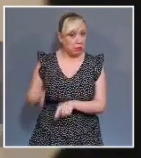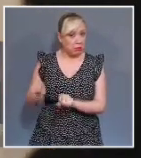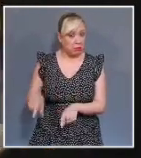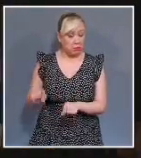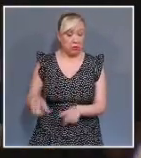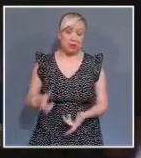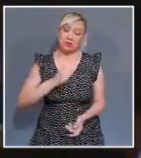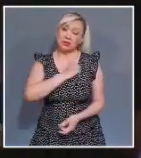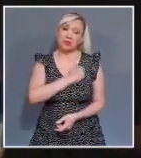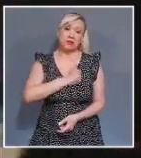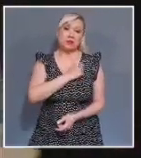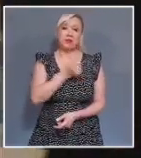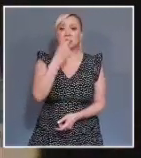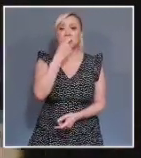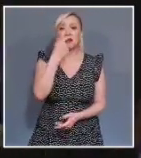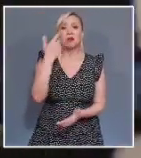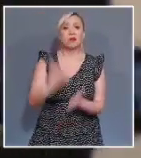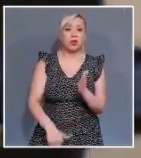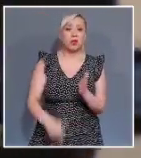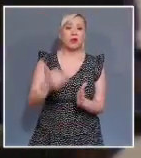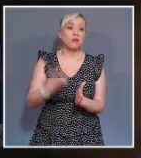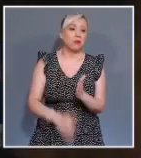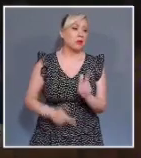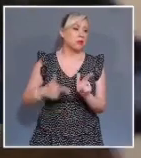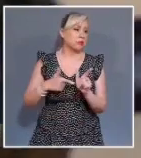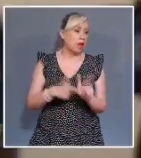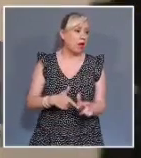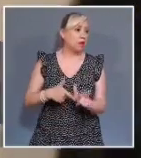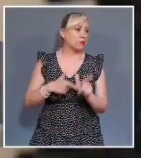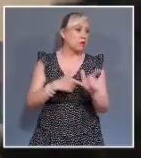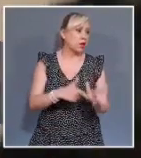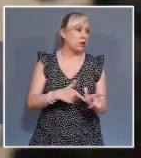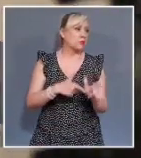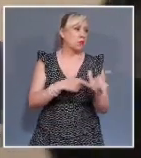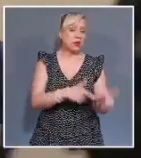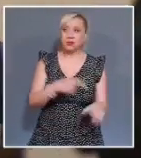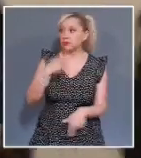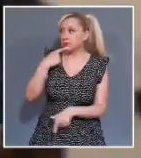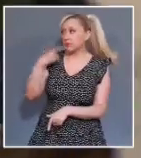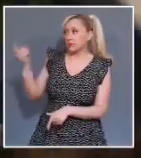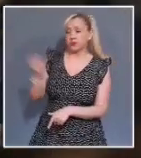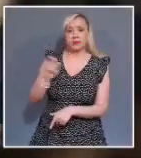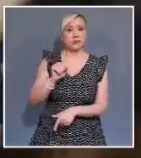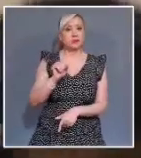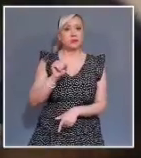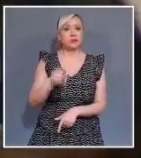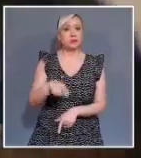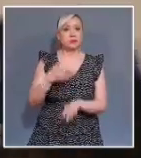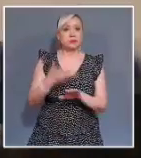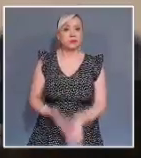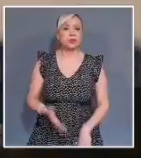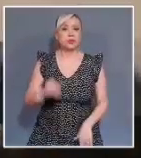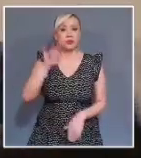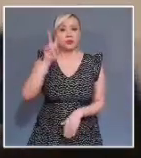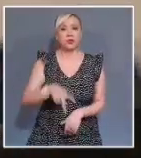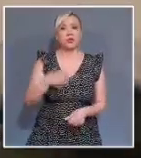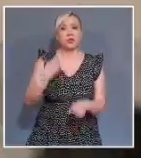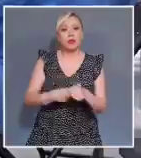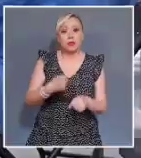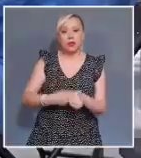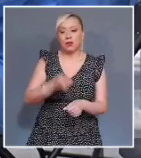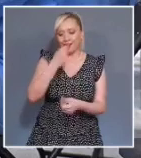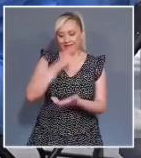continuar. Con ello, como lo dijo Salomón, la carga de la enfermedad. El no surtimiento de recetas continuará y